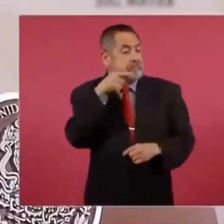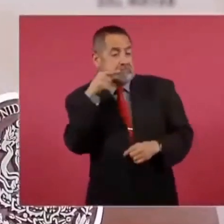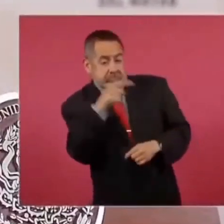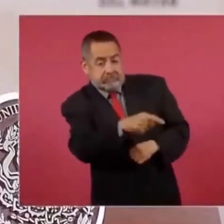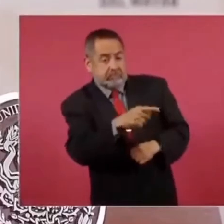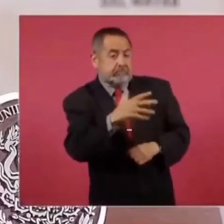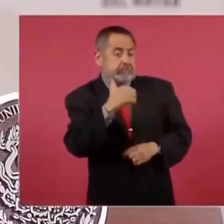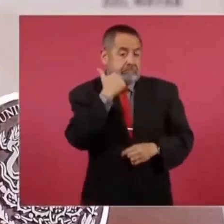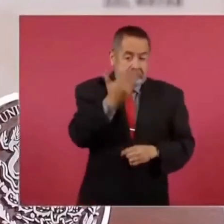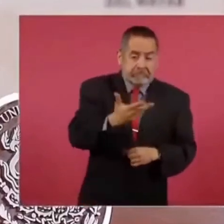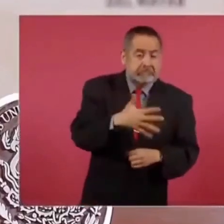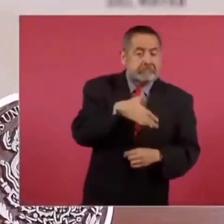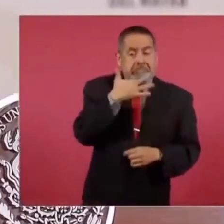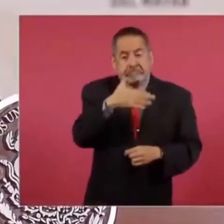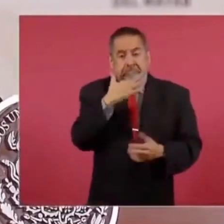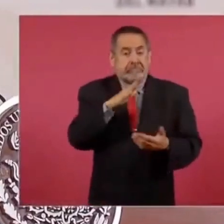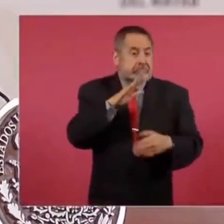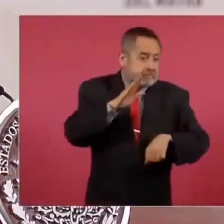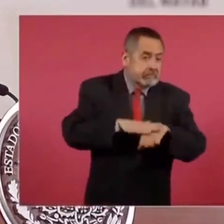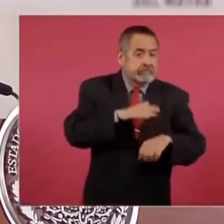quiere apoyar ese fraude